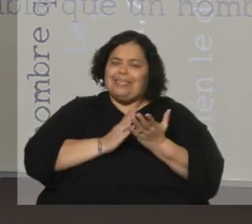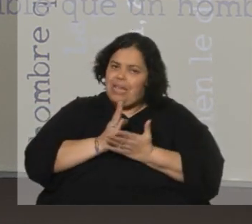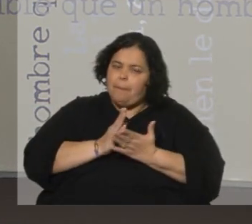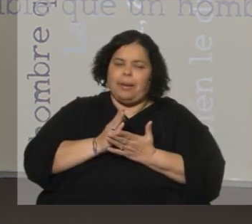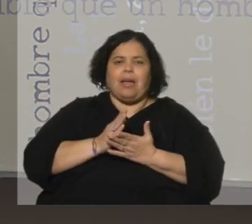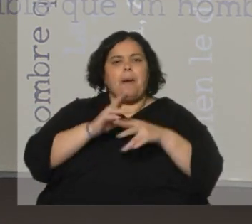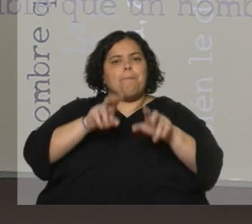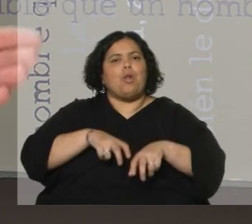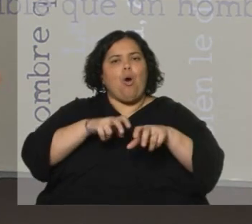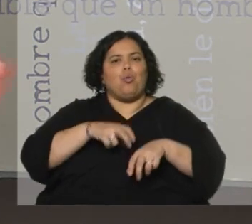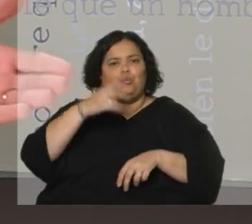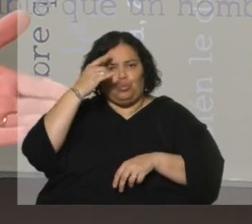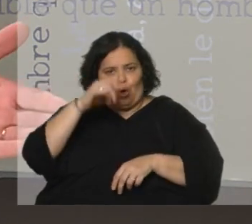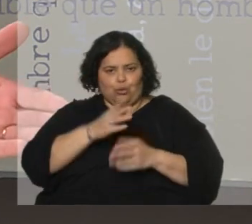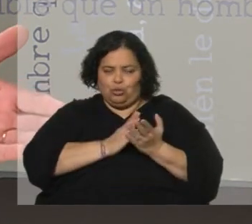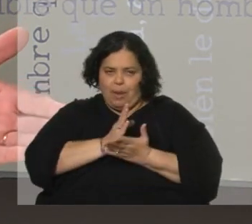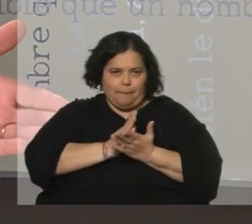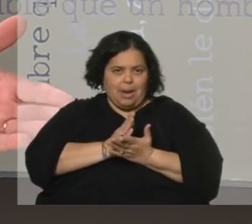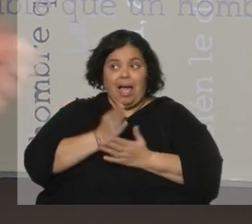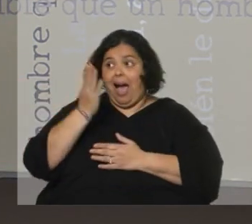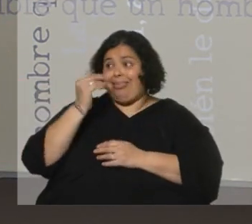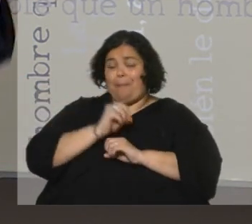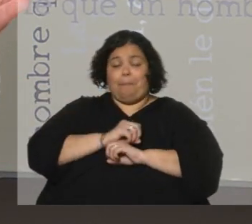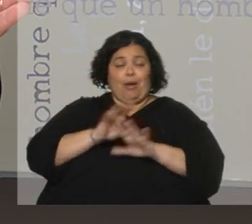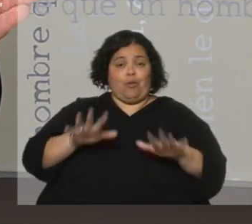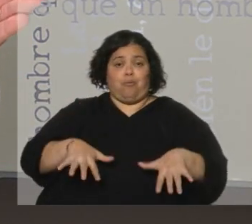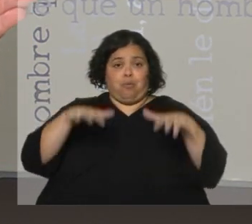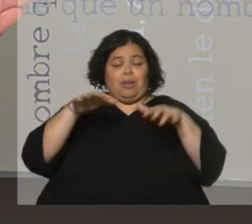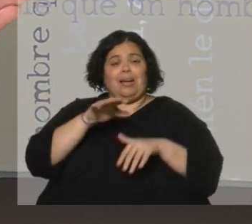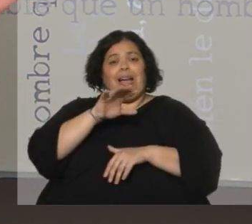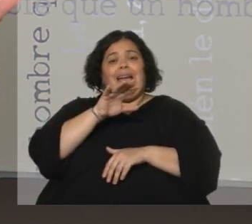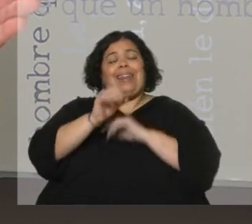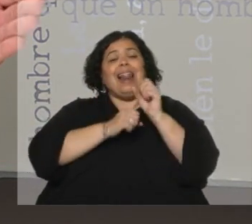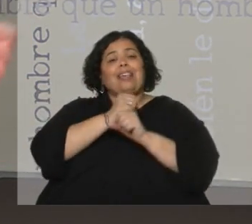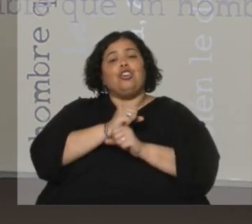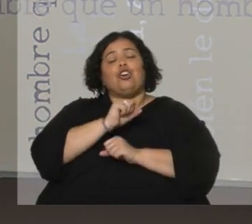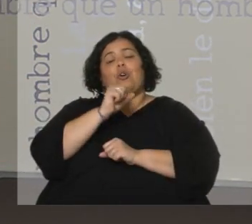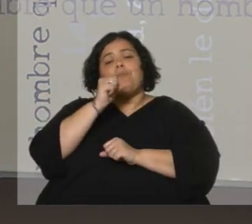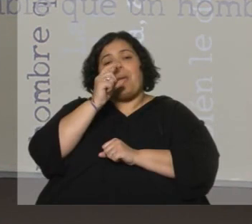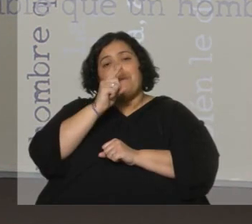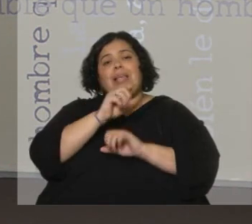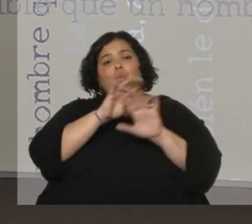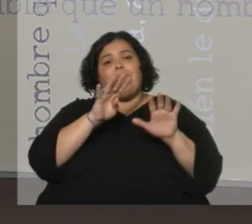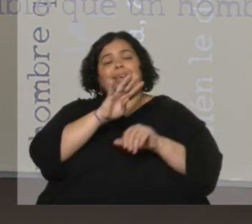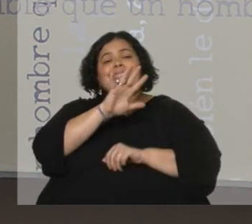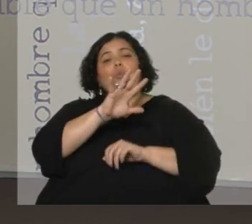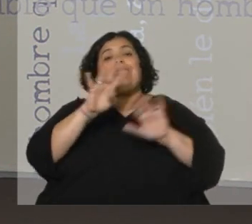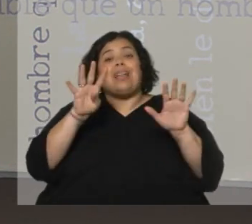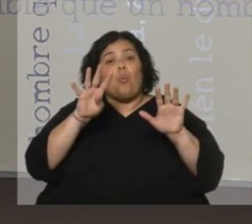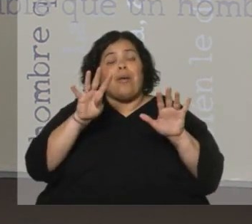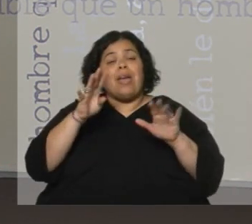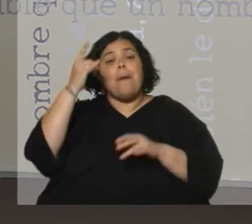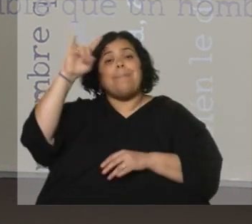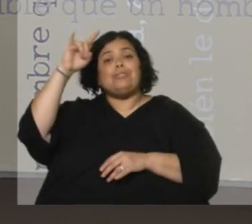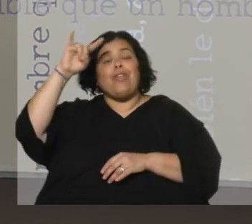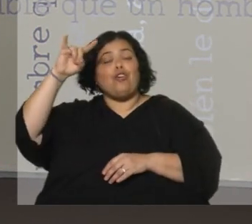cosas Generalmente las peores inundaciones de este país fueron el 59 no cuando desapareció pasó los toros cre bajo agua o sea